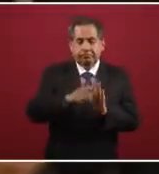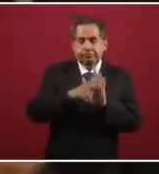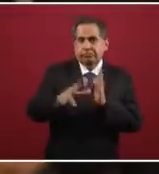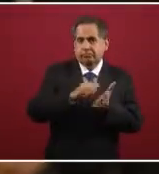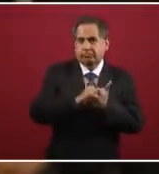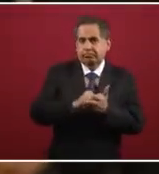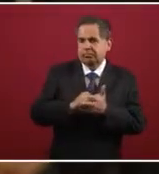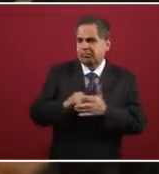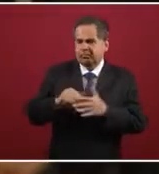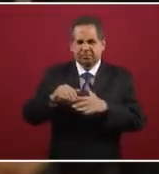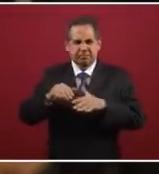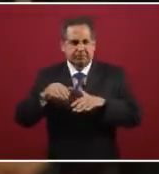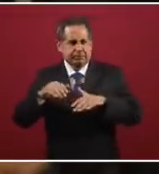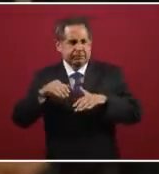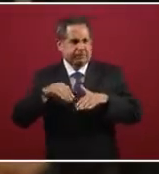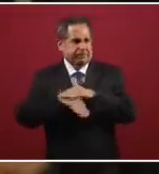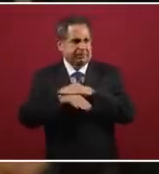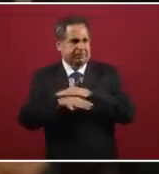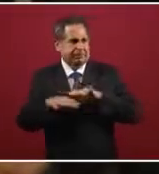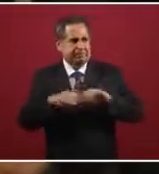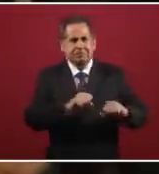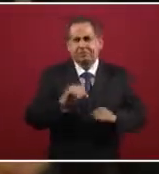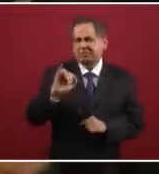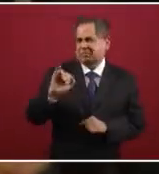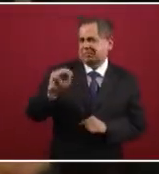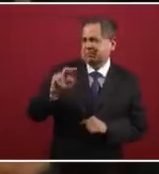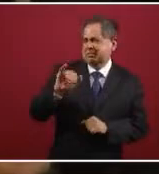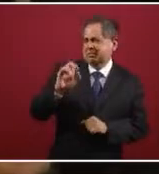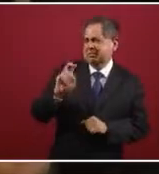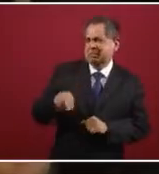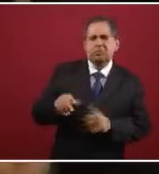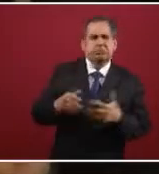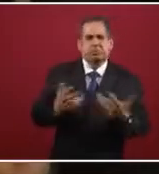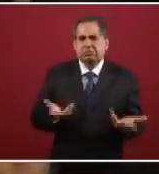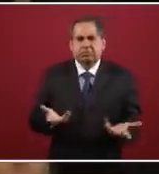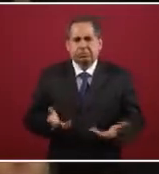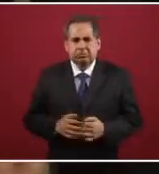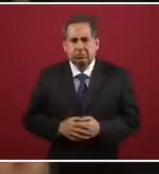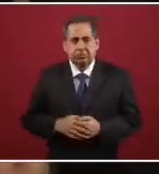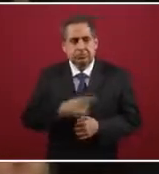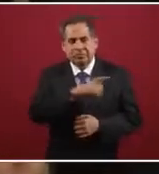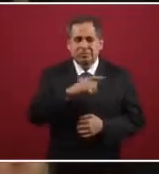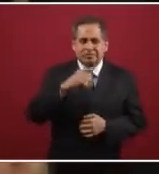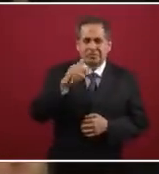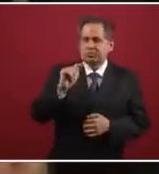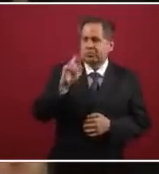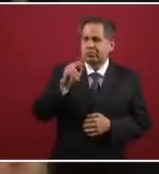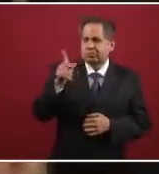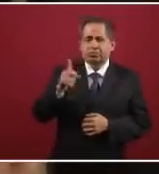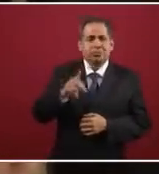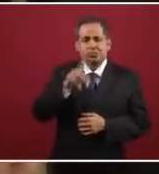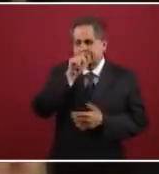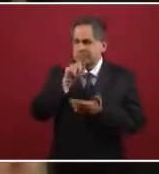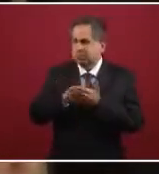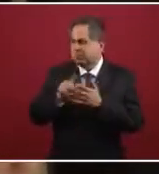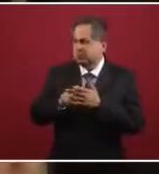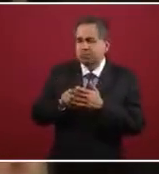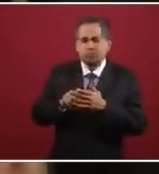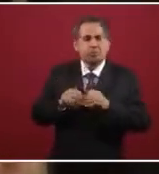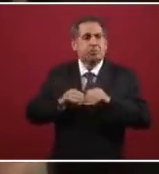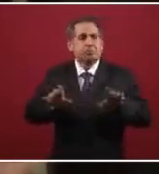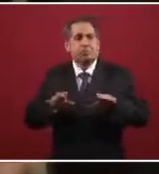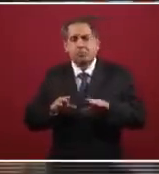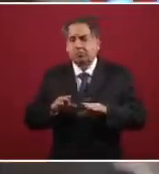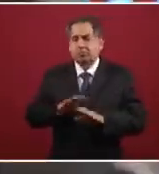Times y que el presidente Trump subió en su cuenta de Facebook, no cree un clima de animadversión contra mexicanos como el que ocurrió